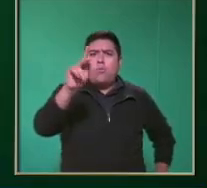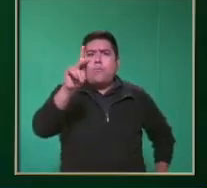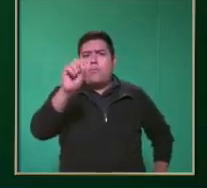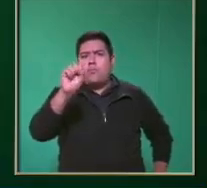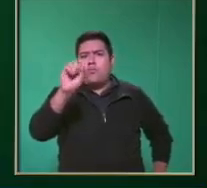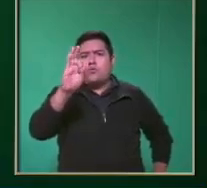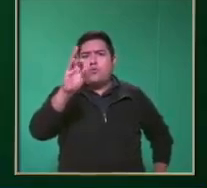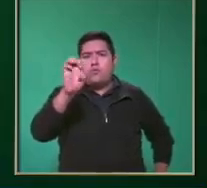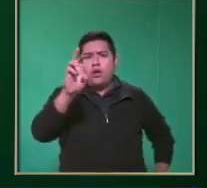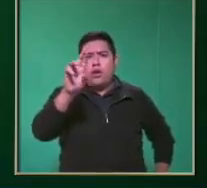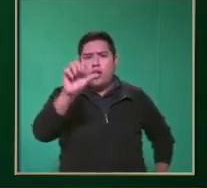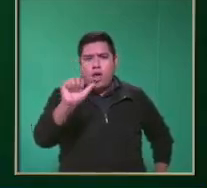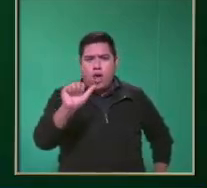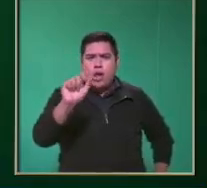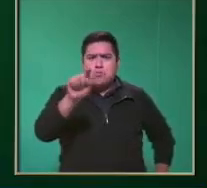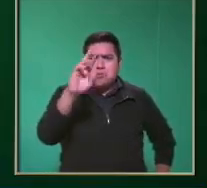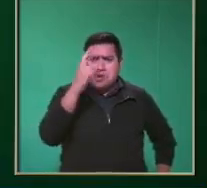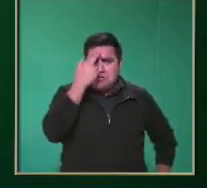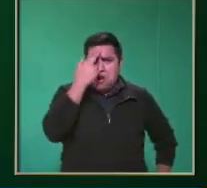¿Sí?